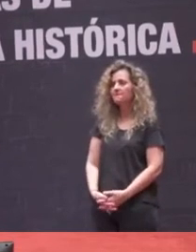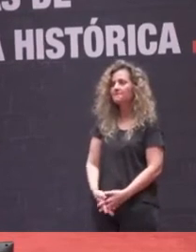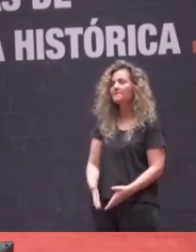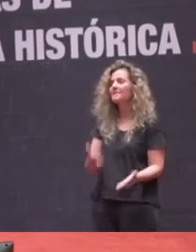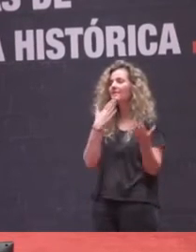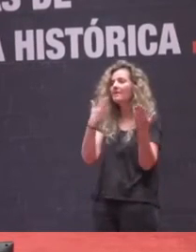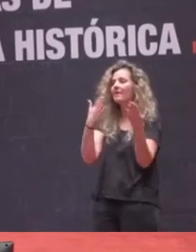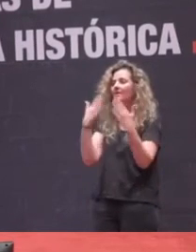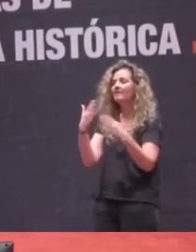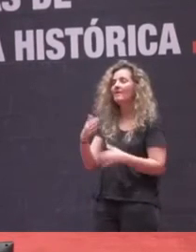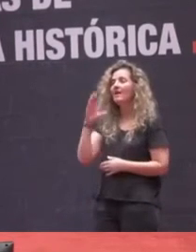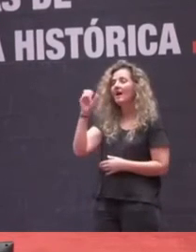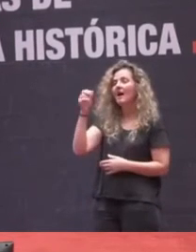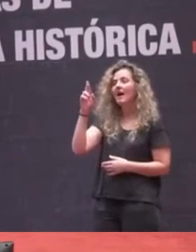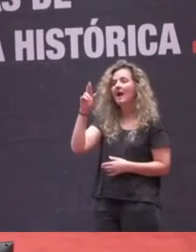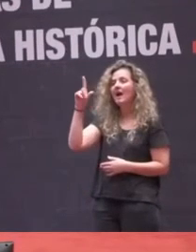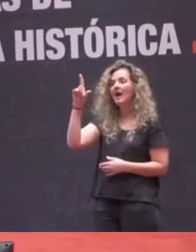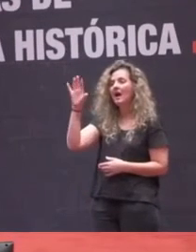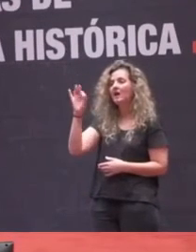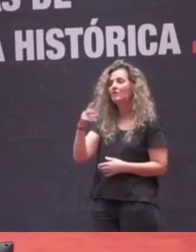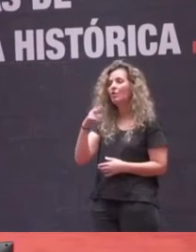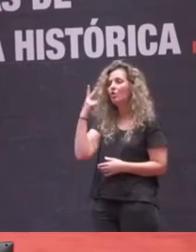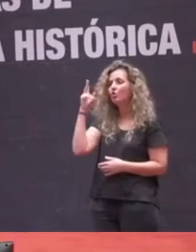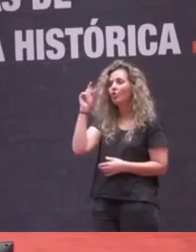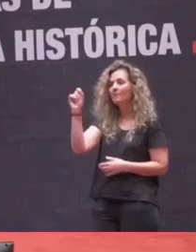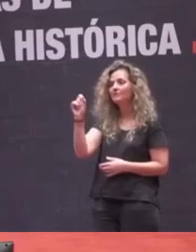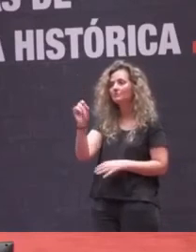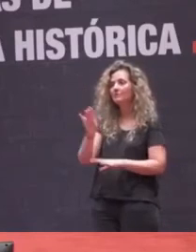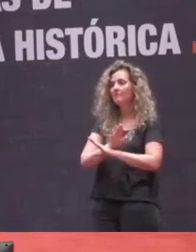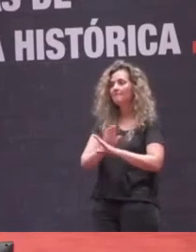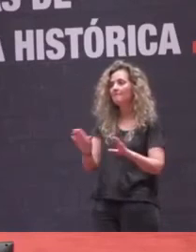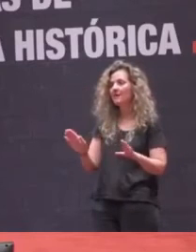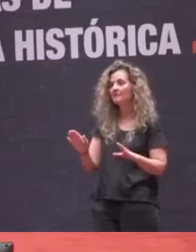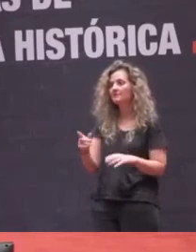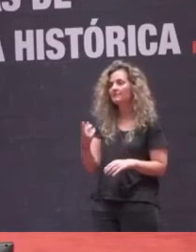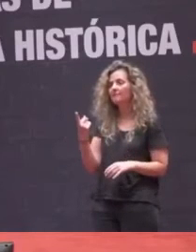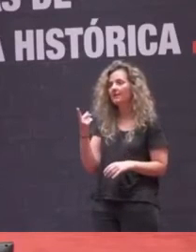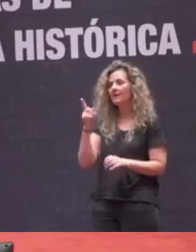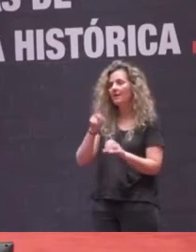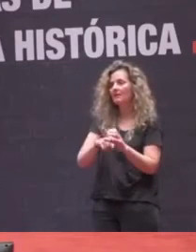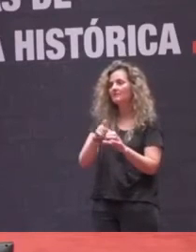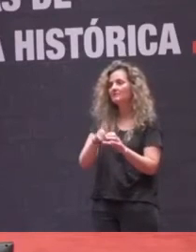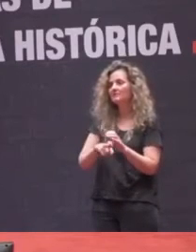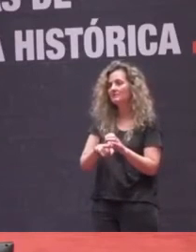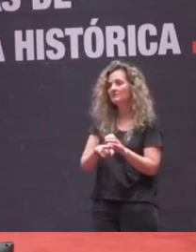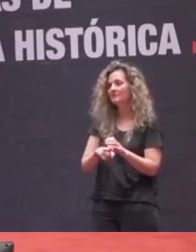Grazas, Carlos. Temos dous minutos para unha intervención máis.